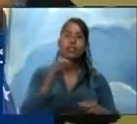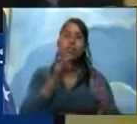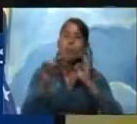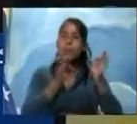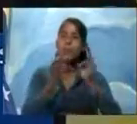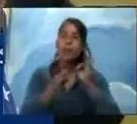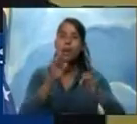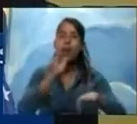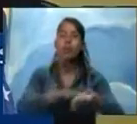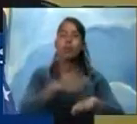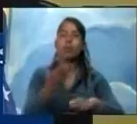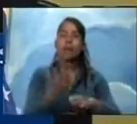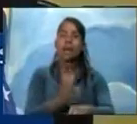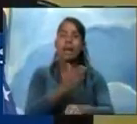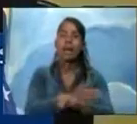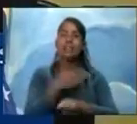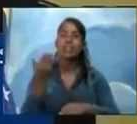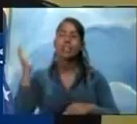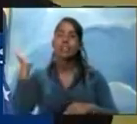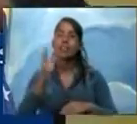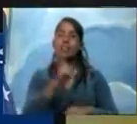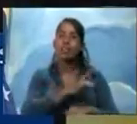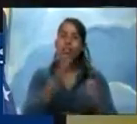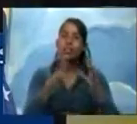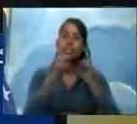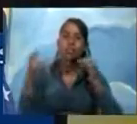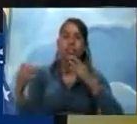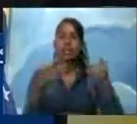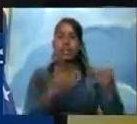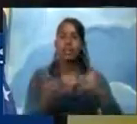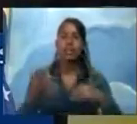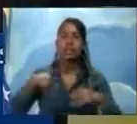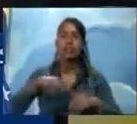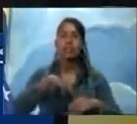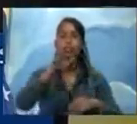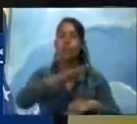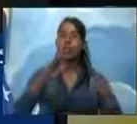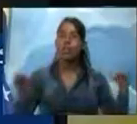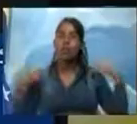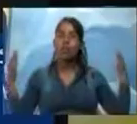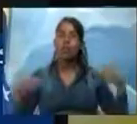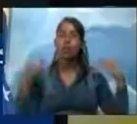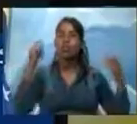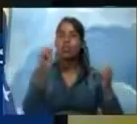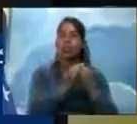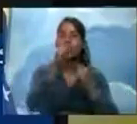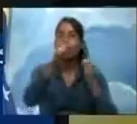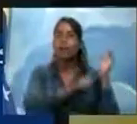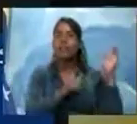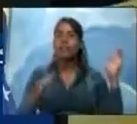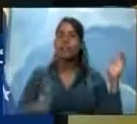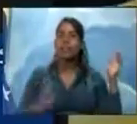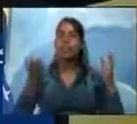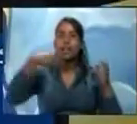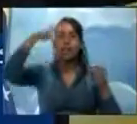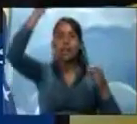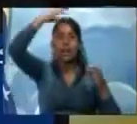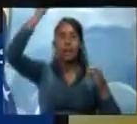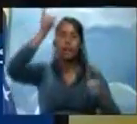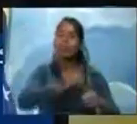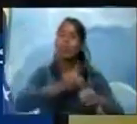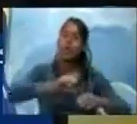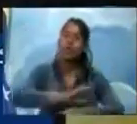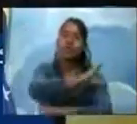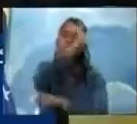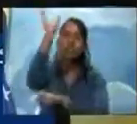preparados, porque antes de que vengan esas guerras, nosotros nos estaremos gozando con el Señor en el reino de los